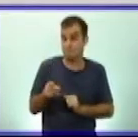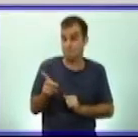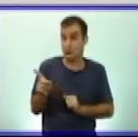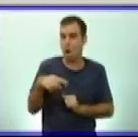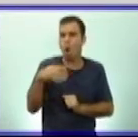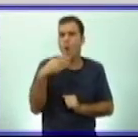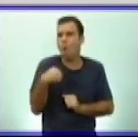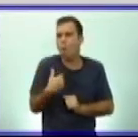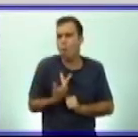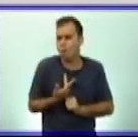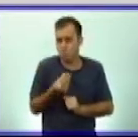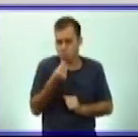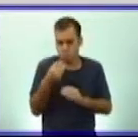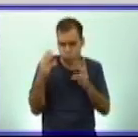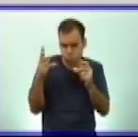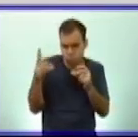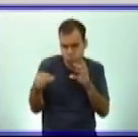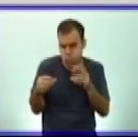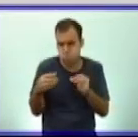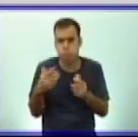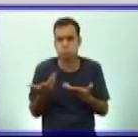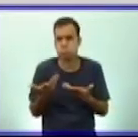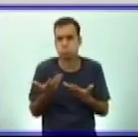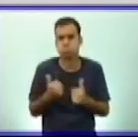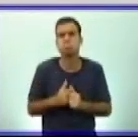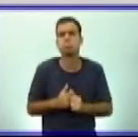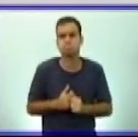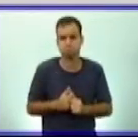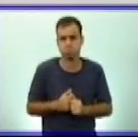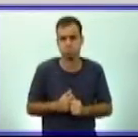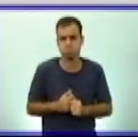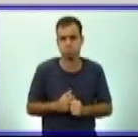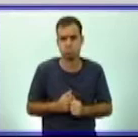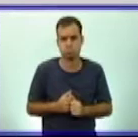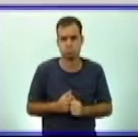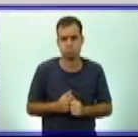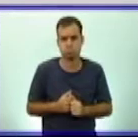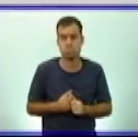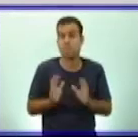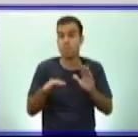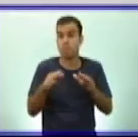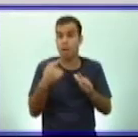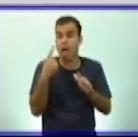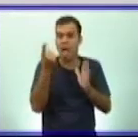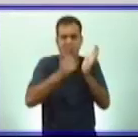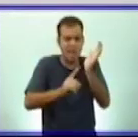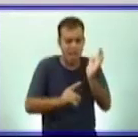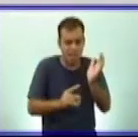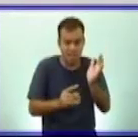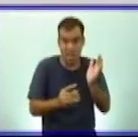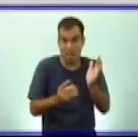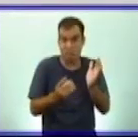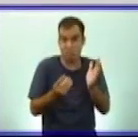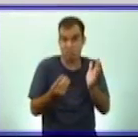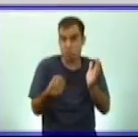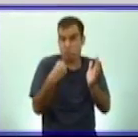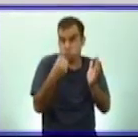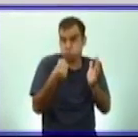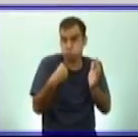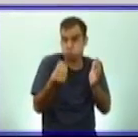valor de la potencia como magnitud que cuantifica cuánta energía se consume. Todos los